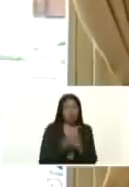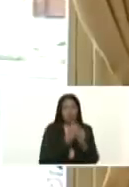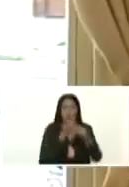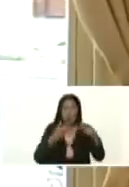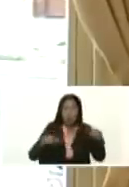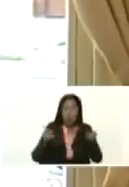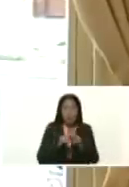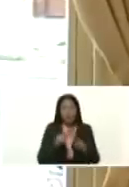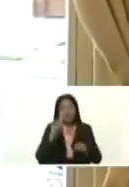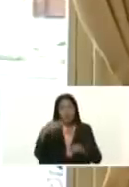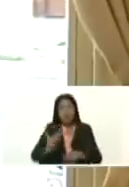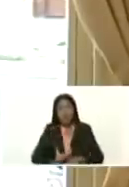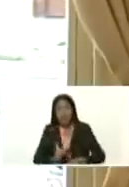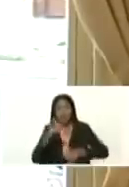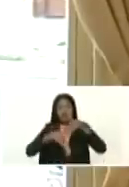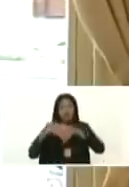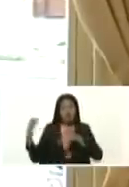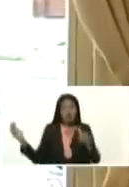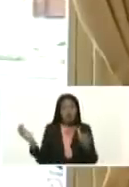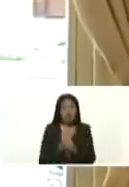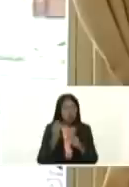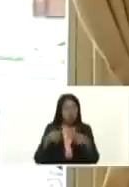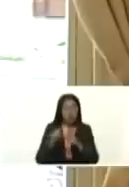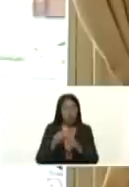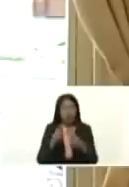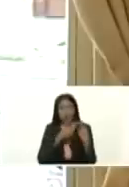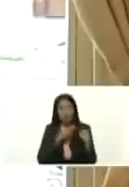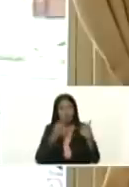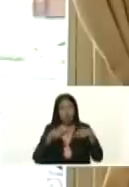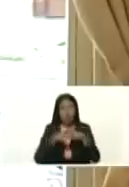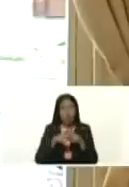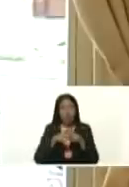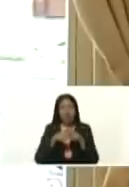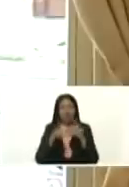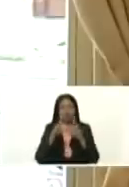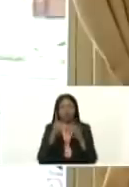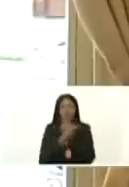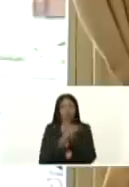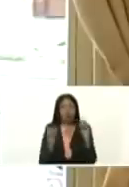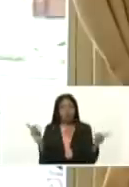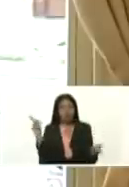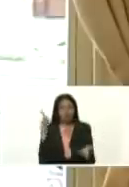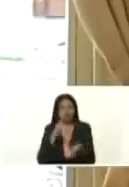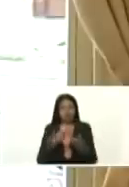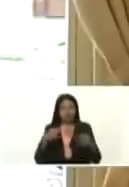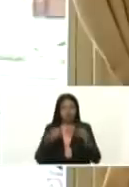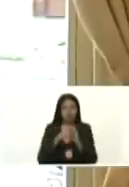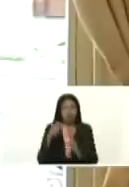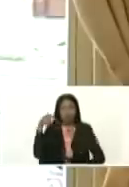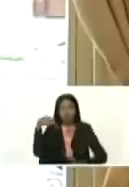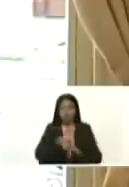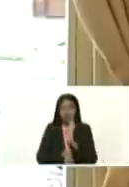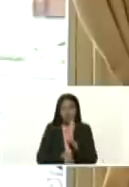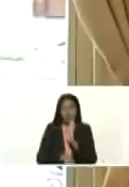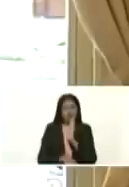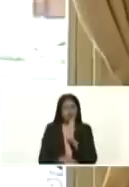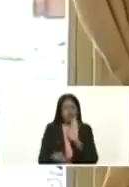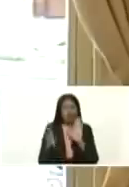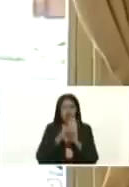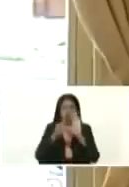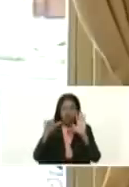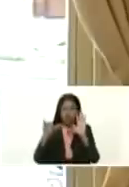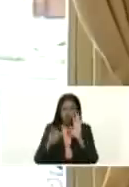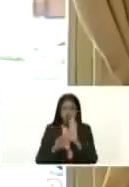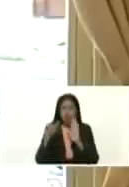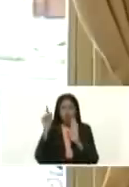la alcaldía con votos como corresponde a una democracia protagónica profunda constitucional